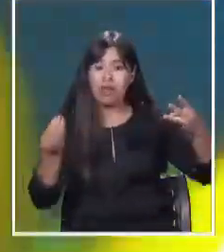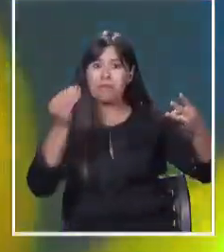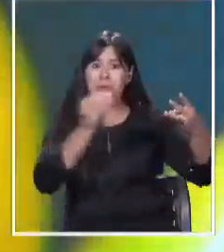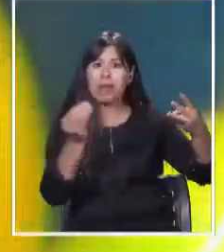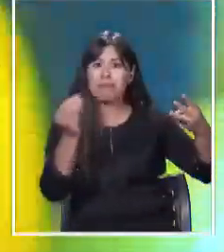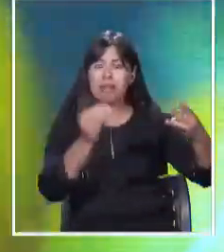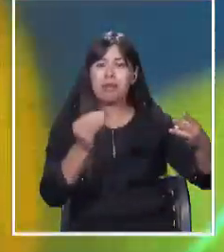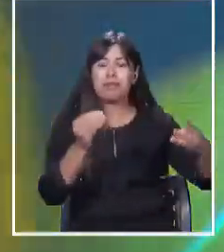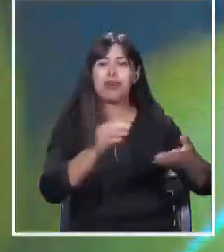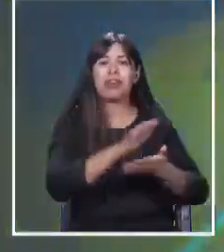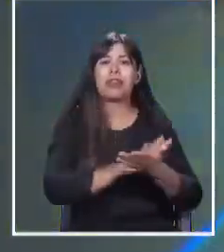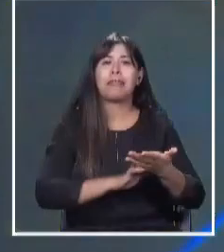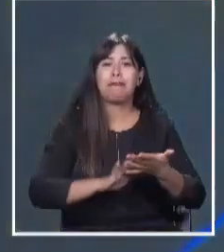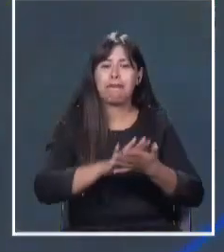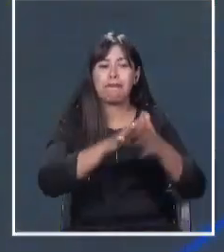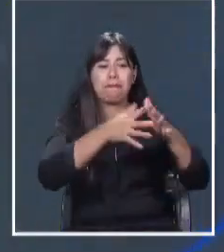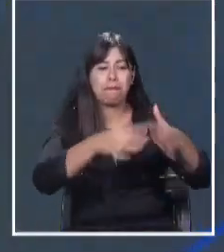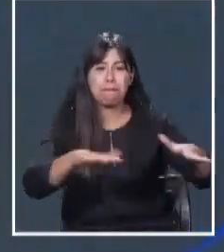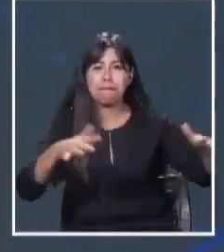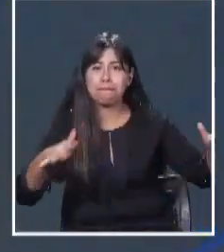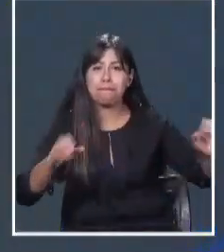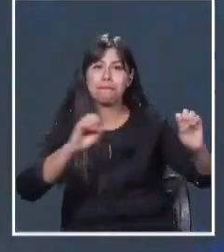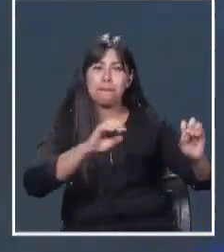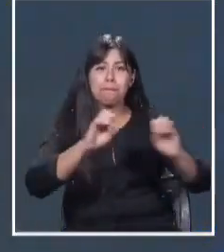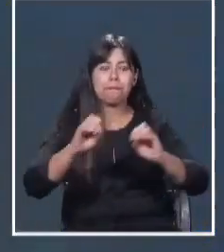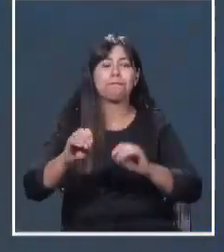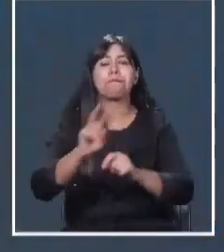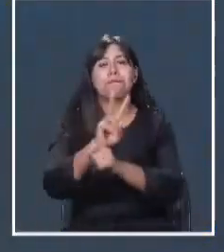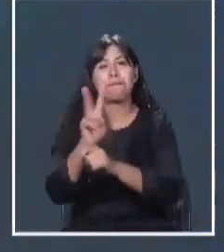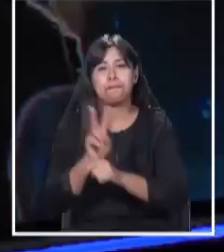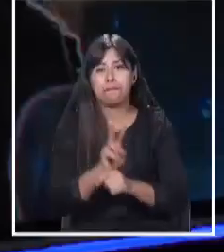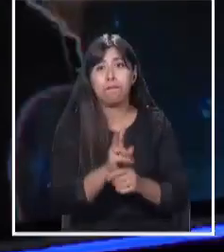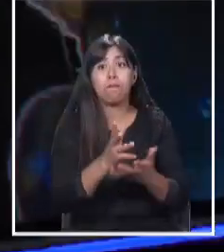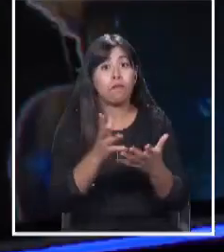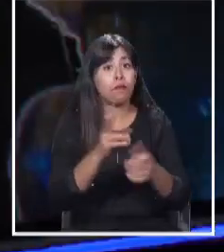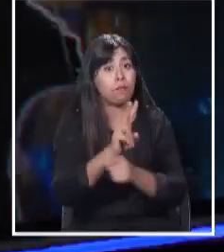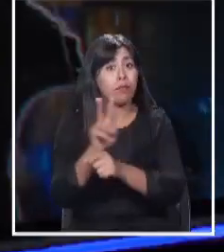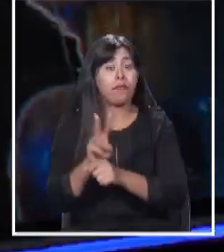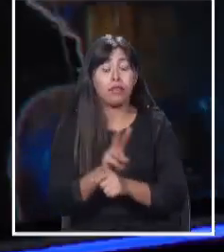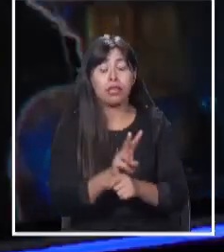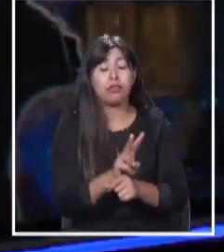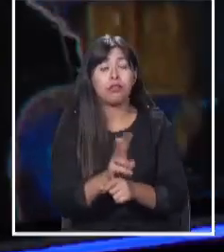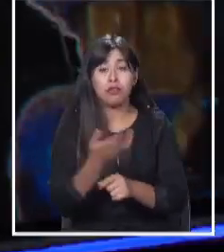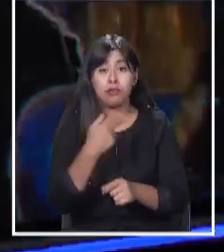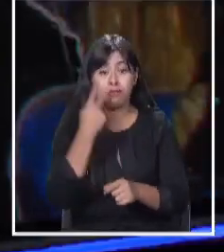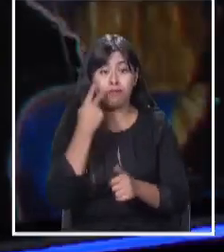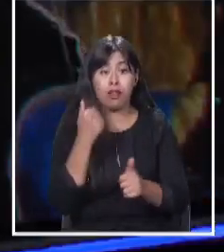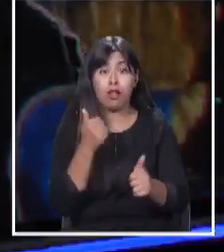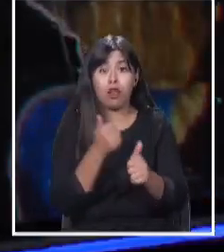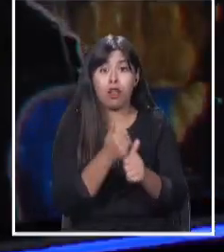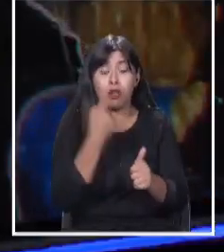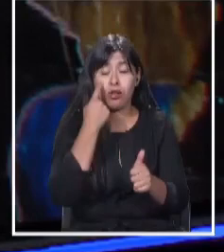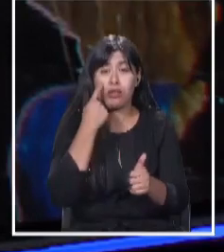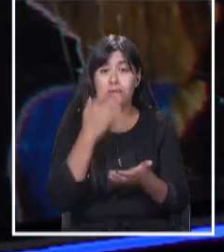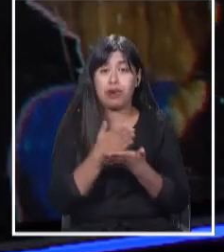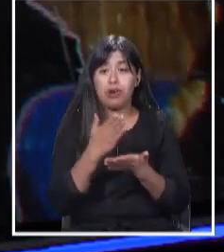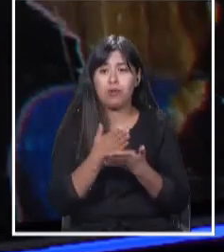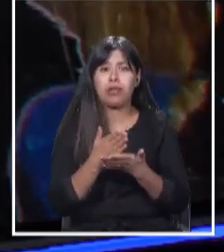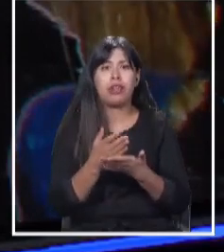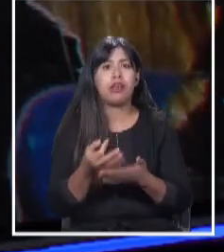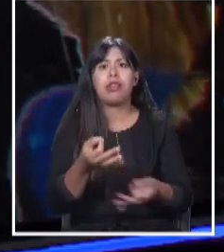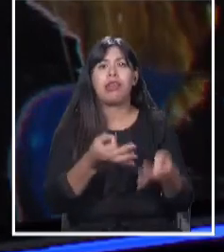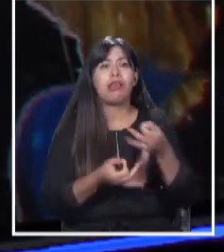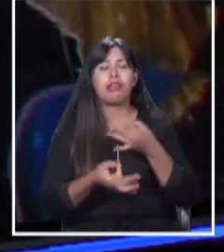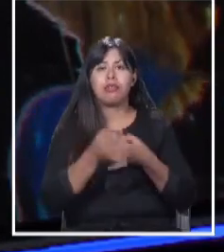ejemplos marinos y a hacer formación con docentes, ¿no? Hay muchos profes que salen, nosotros hemos podido acercarnos a ellos a la escuela y nos dicen,